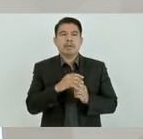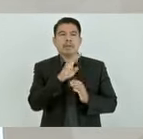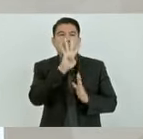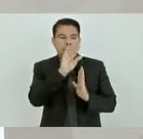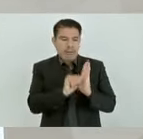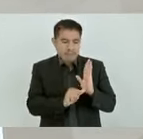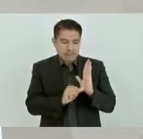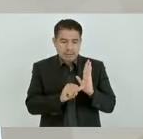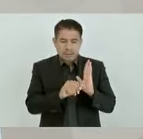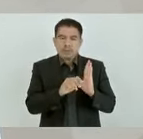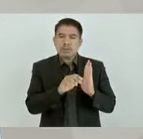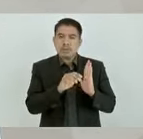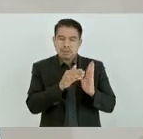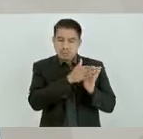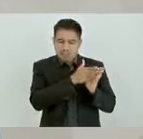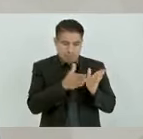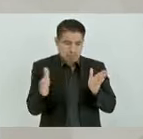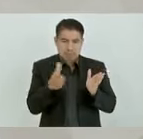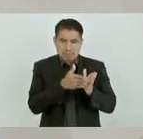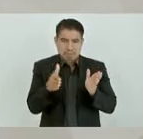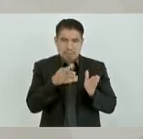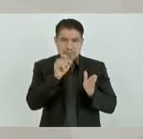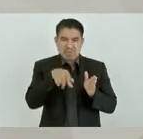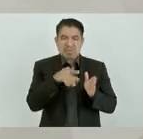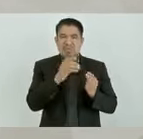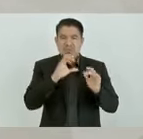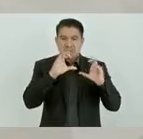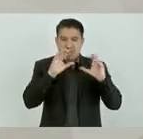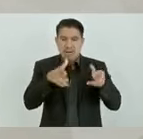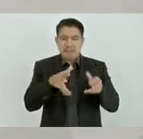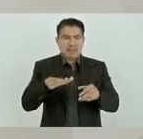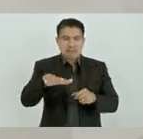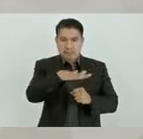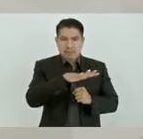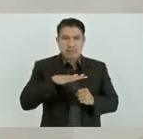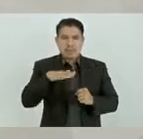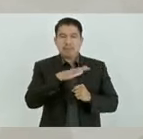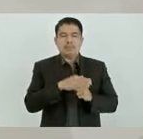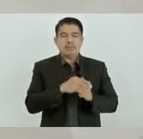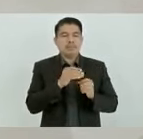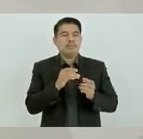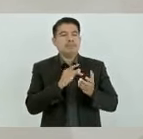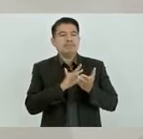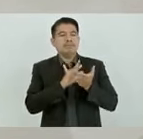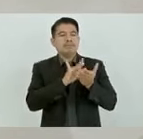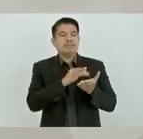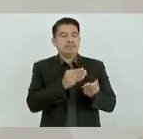4 meses en Chiapas se entregaron